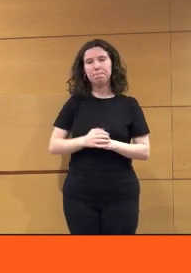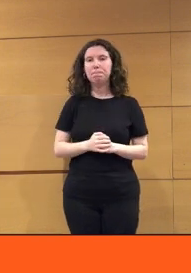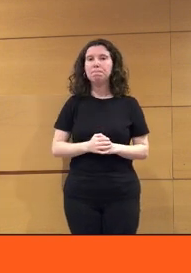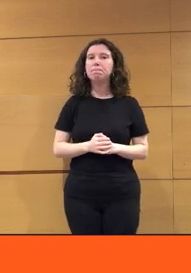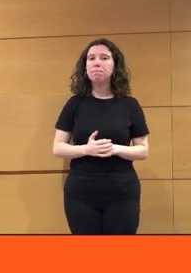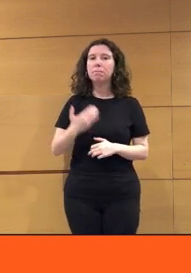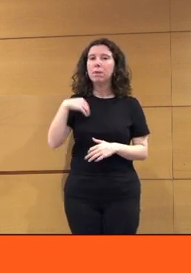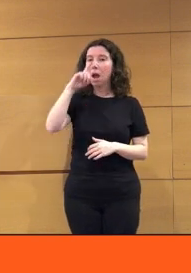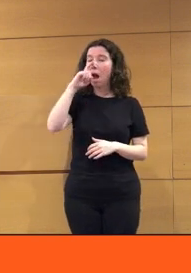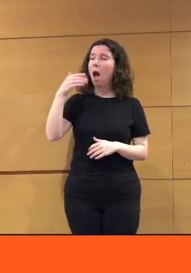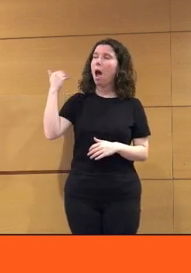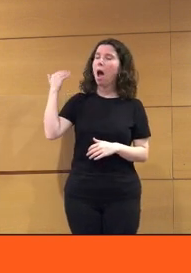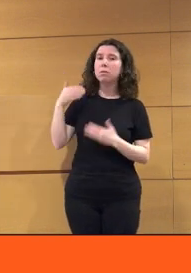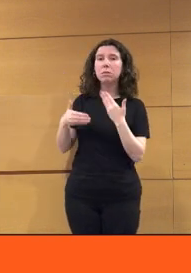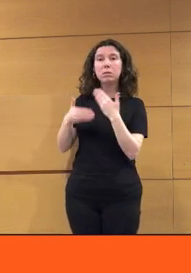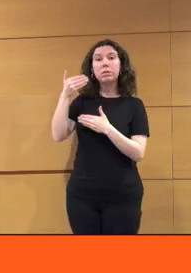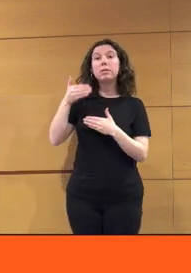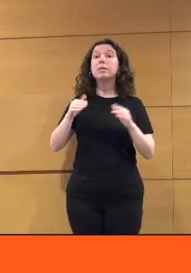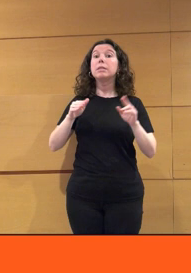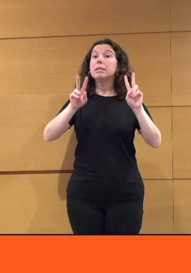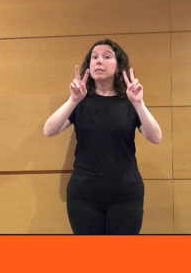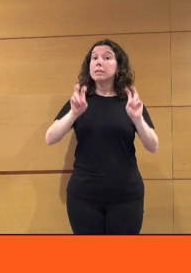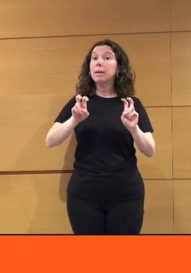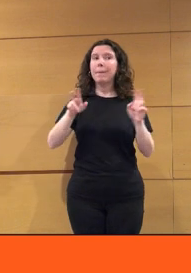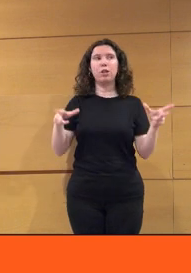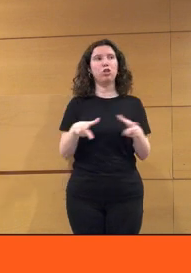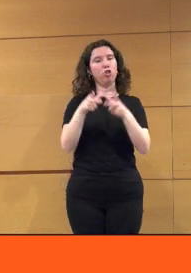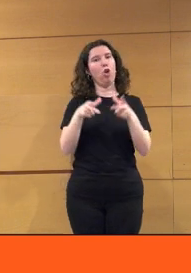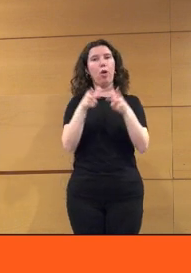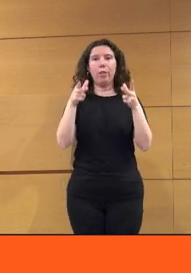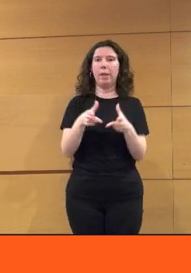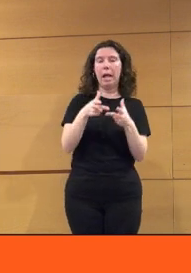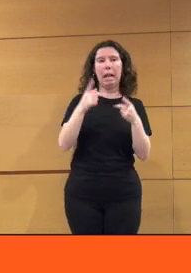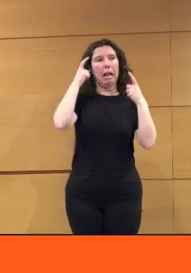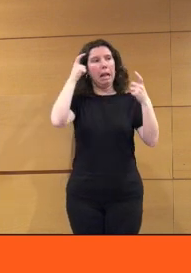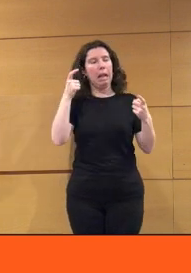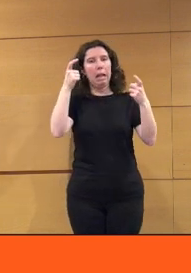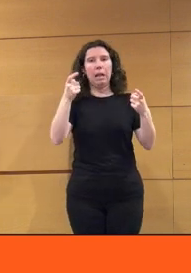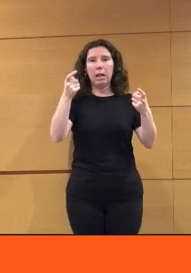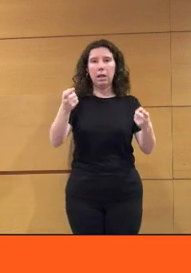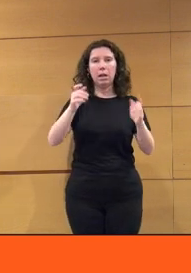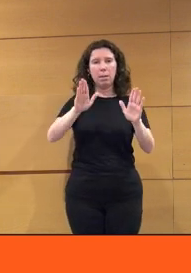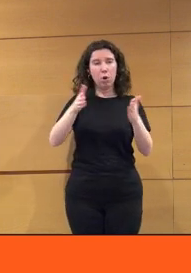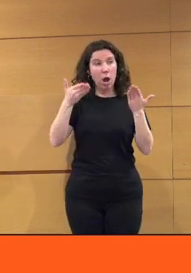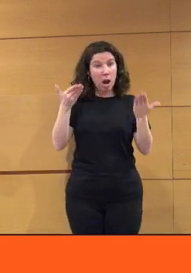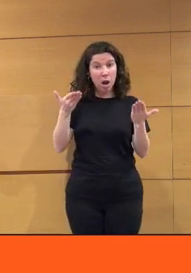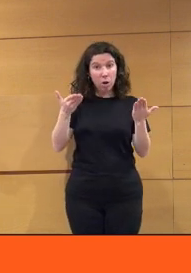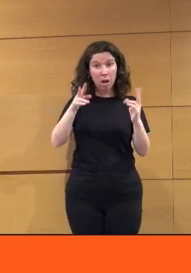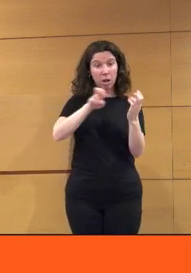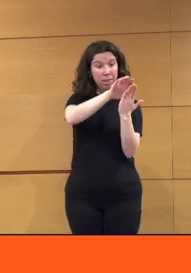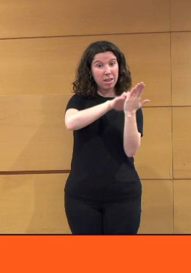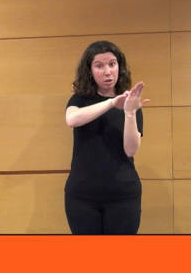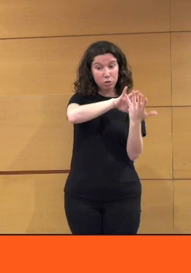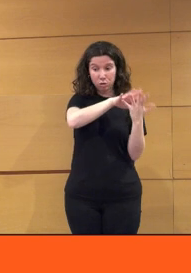hace muchos años, no con una función social, hoy en día la simplificación automática de textos